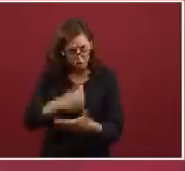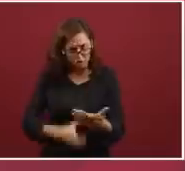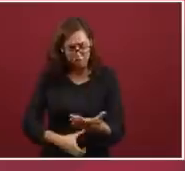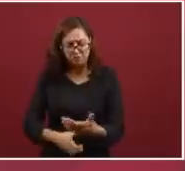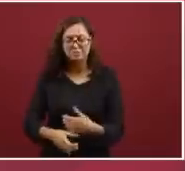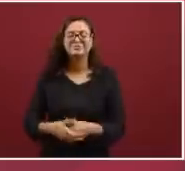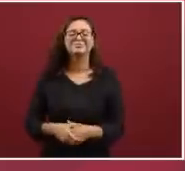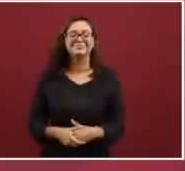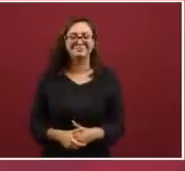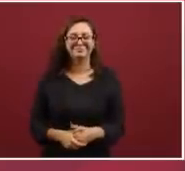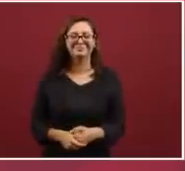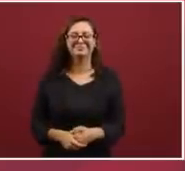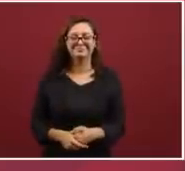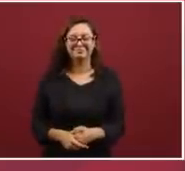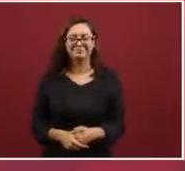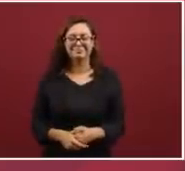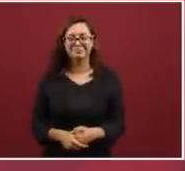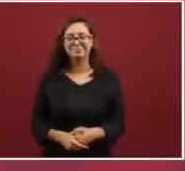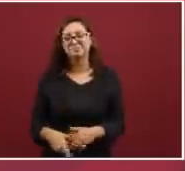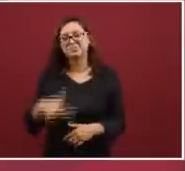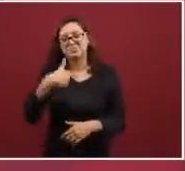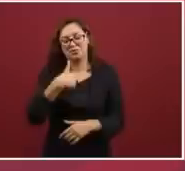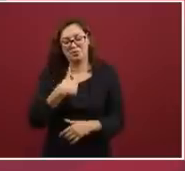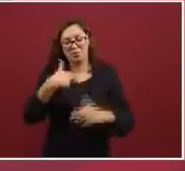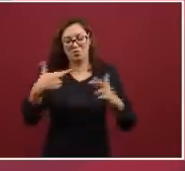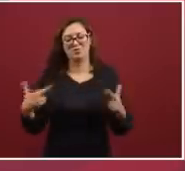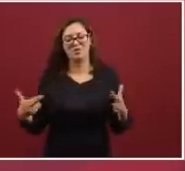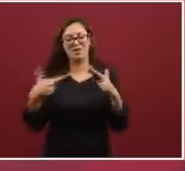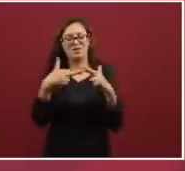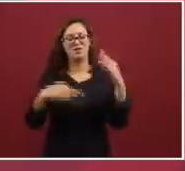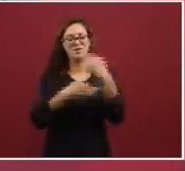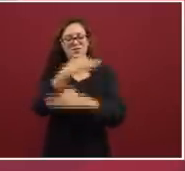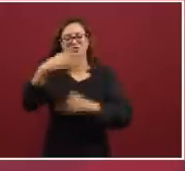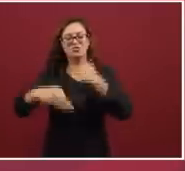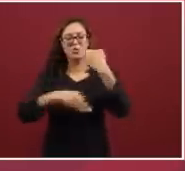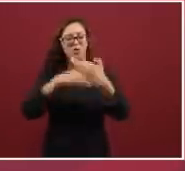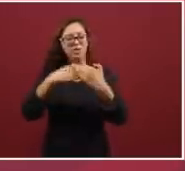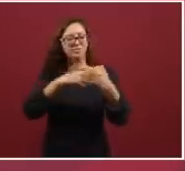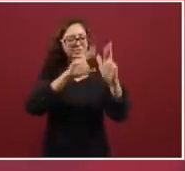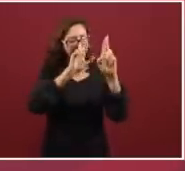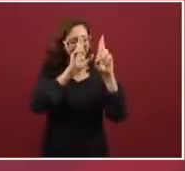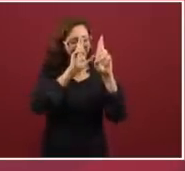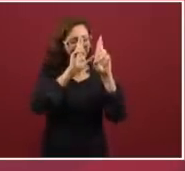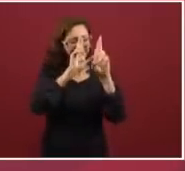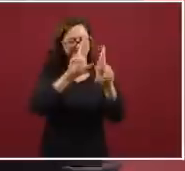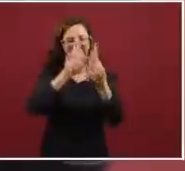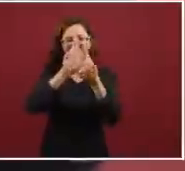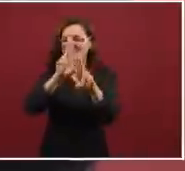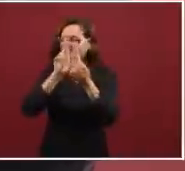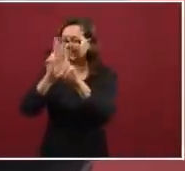miren, yo soy respetuoso de todas las religiones, de todas, ¿sí?